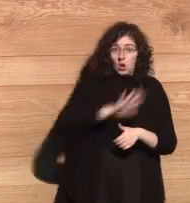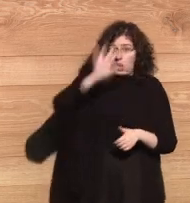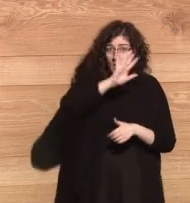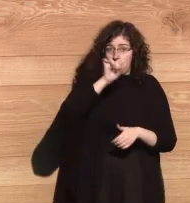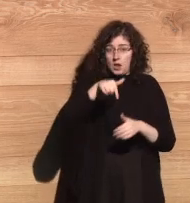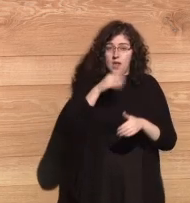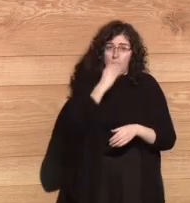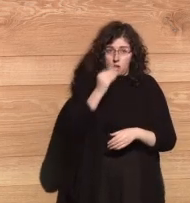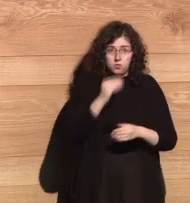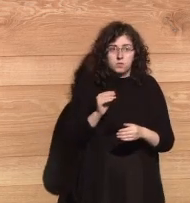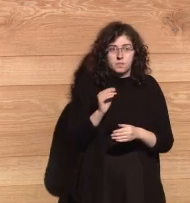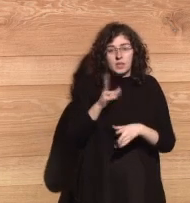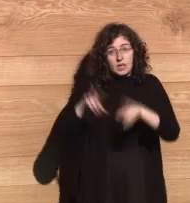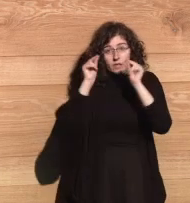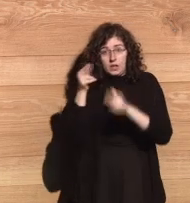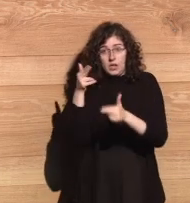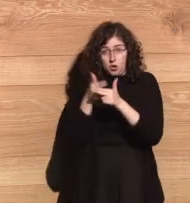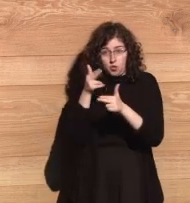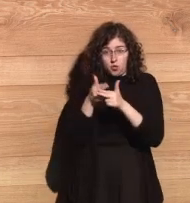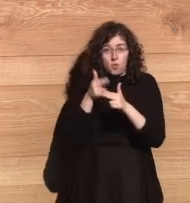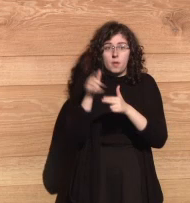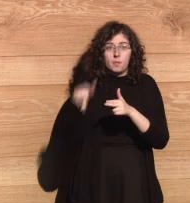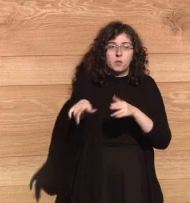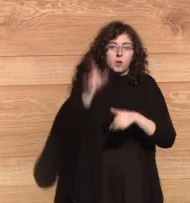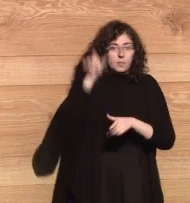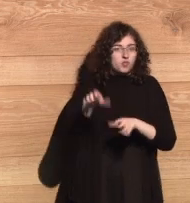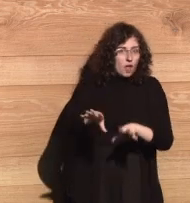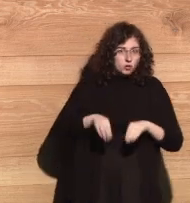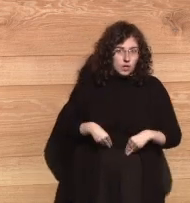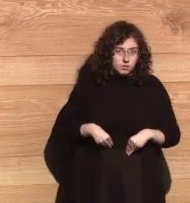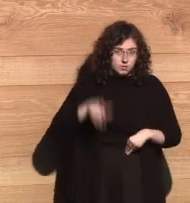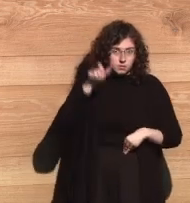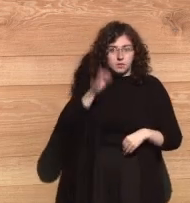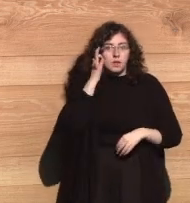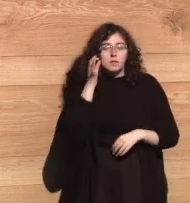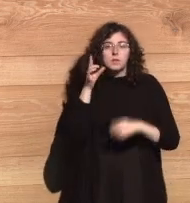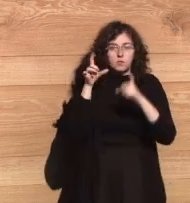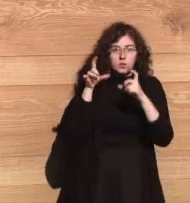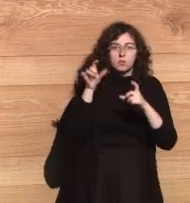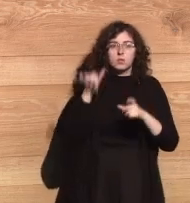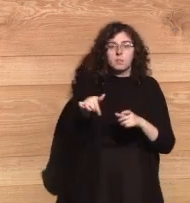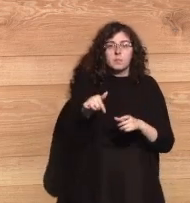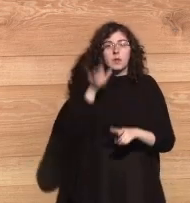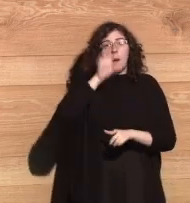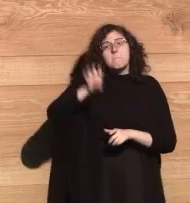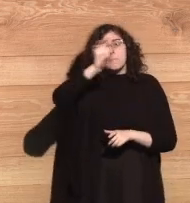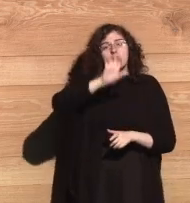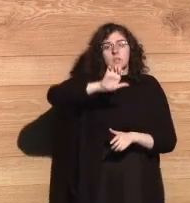Terminé en Roma haciéndole fotos a una adoptante, porque bueno, parece que los países europeos son en ese sentido bastante